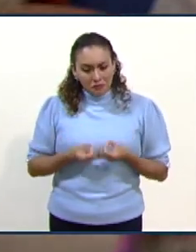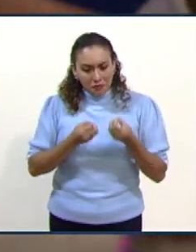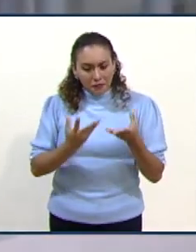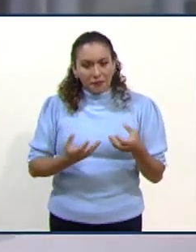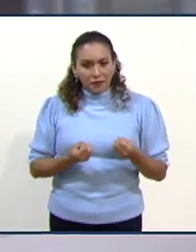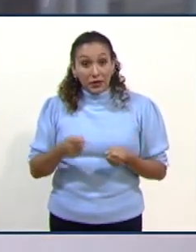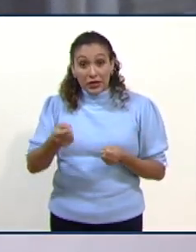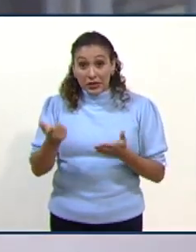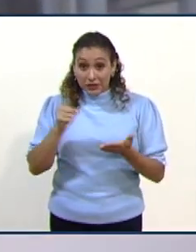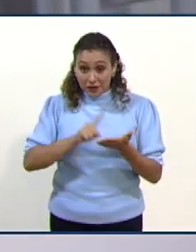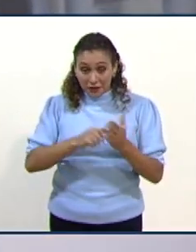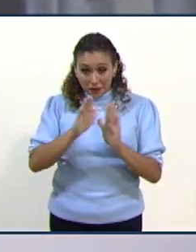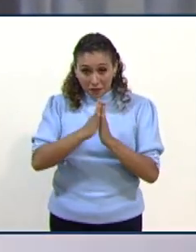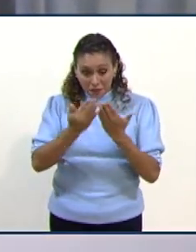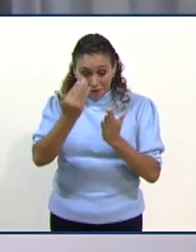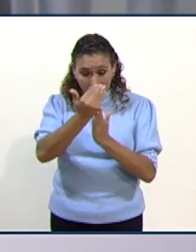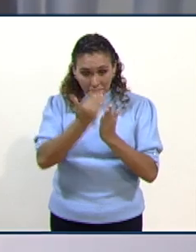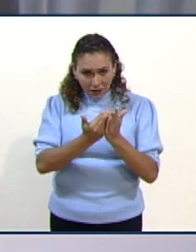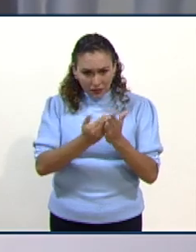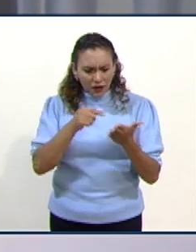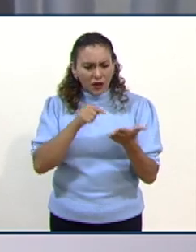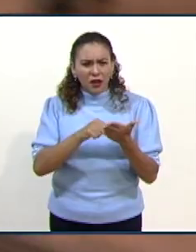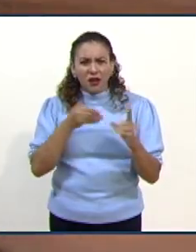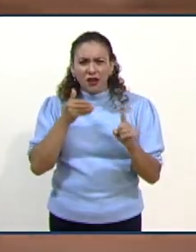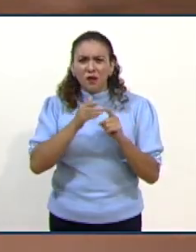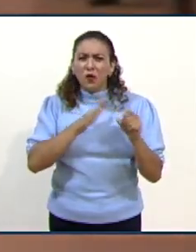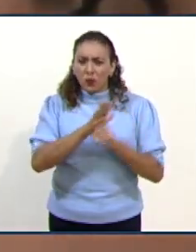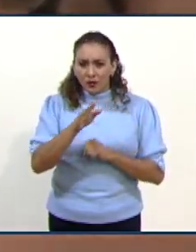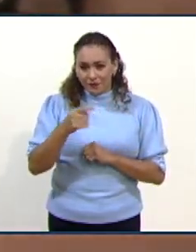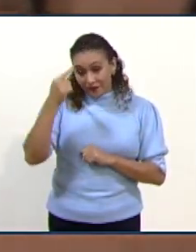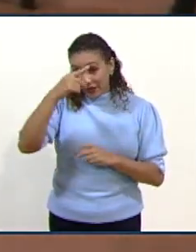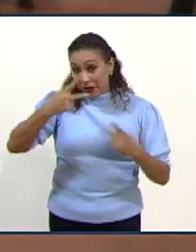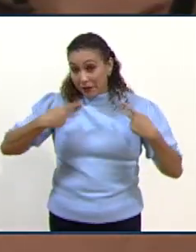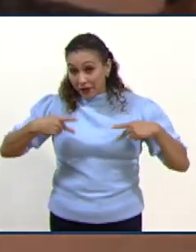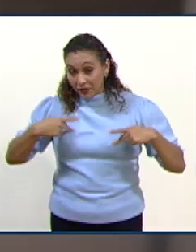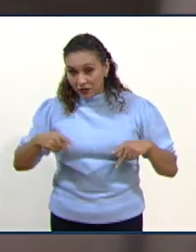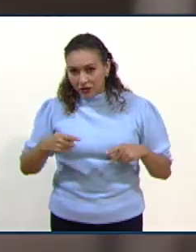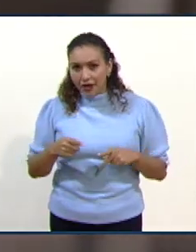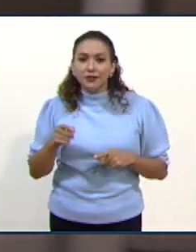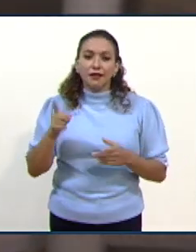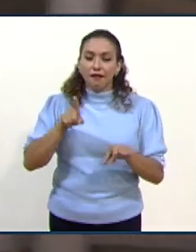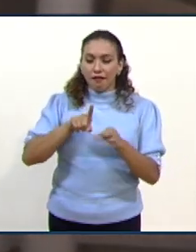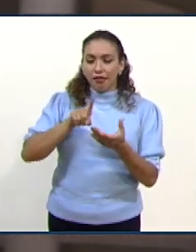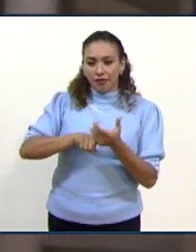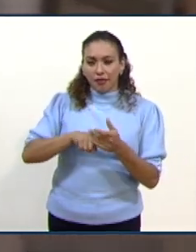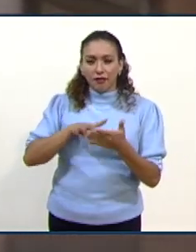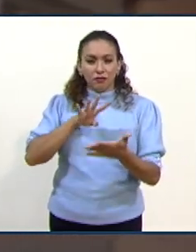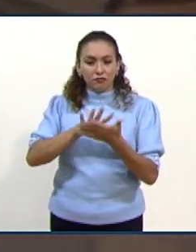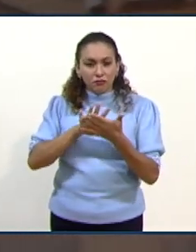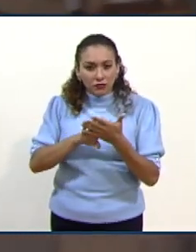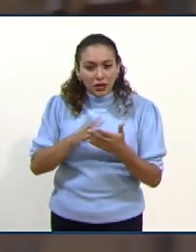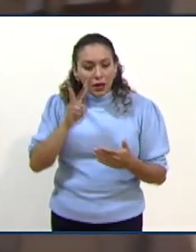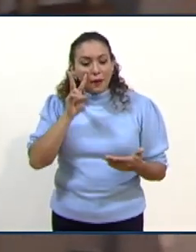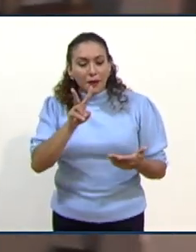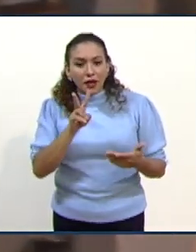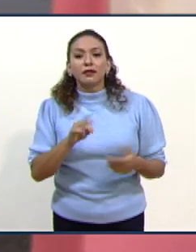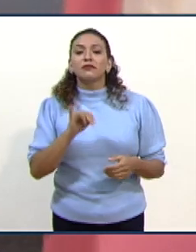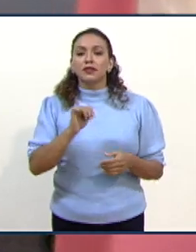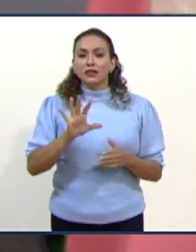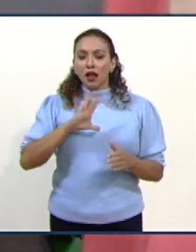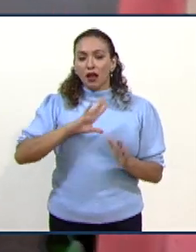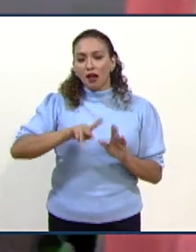los centros de reclusión y las instituciones encargadas de procurar la reinserción social tengan programas